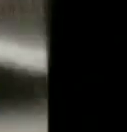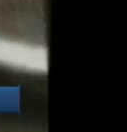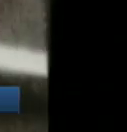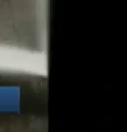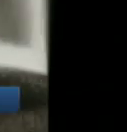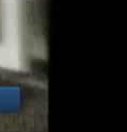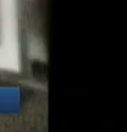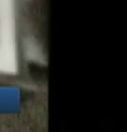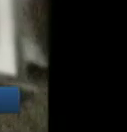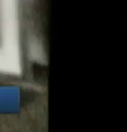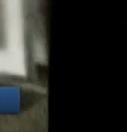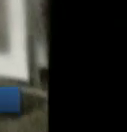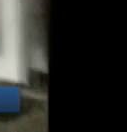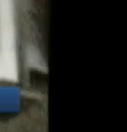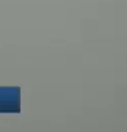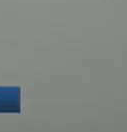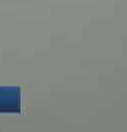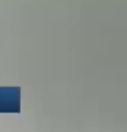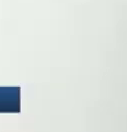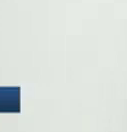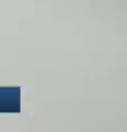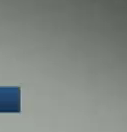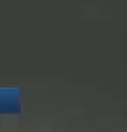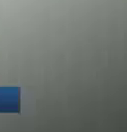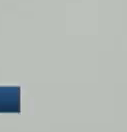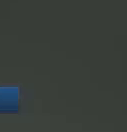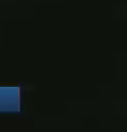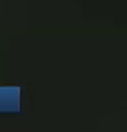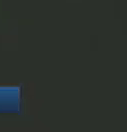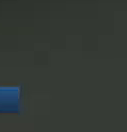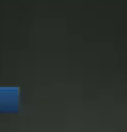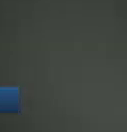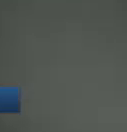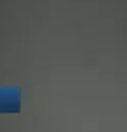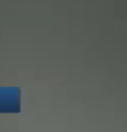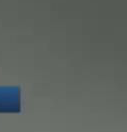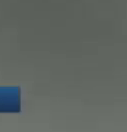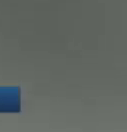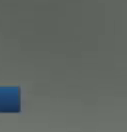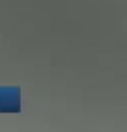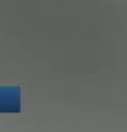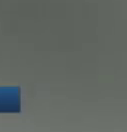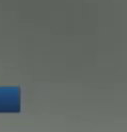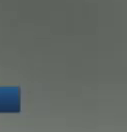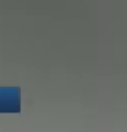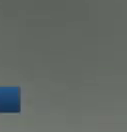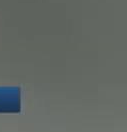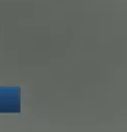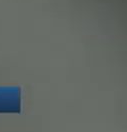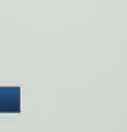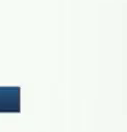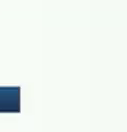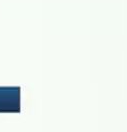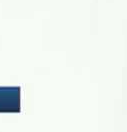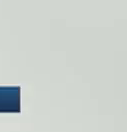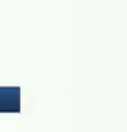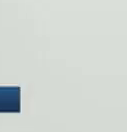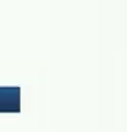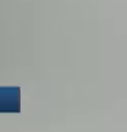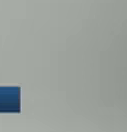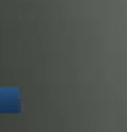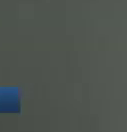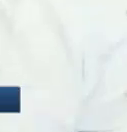Polémica. Video muestra a dos supuestos profesores manteniendo